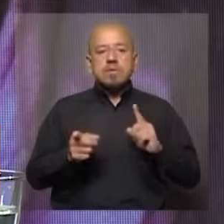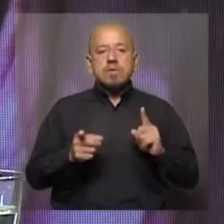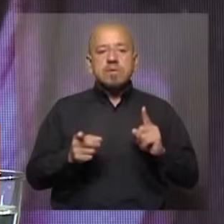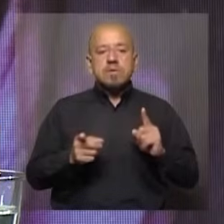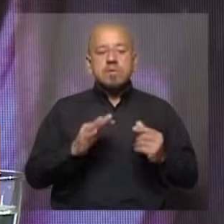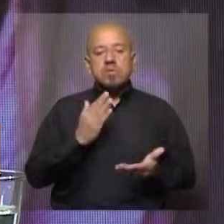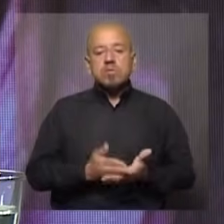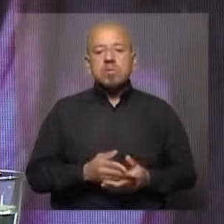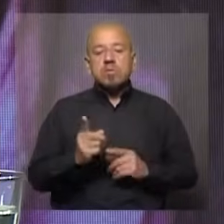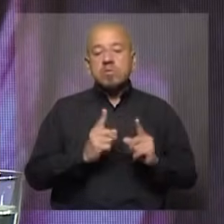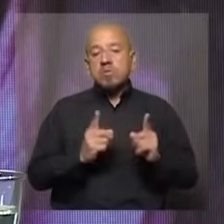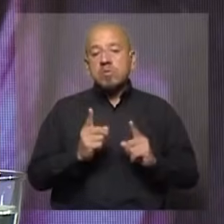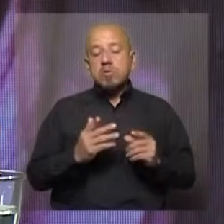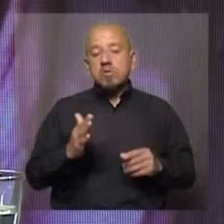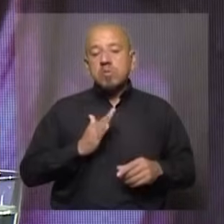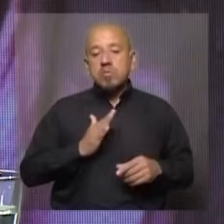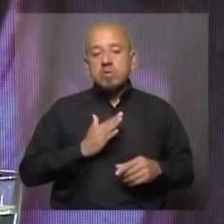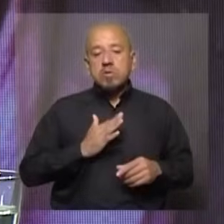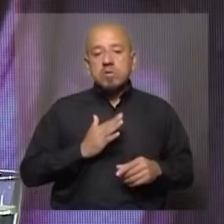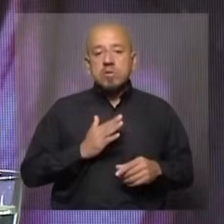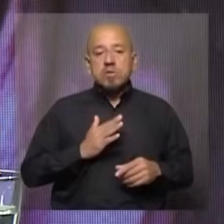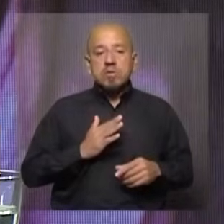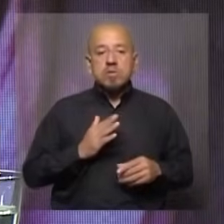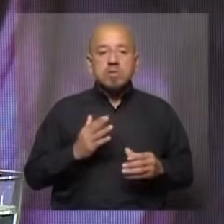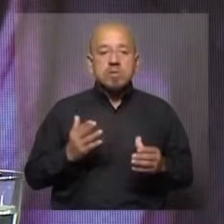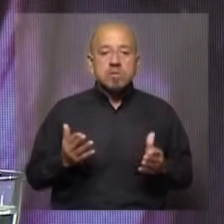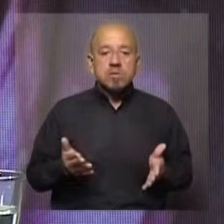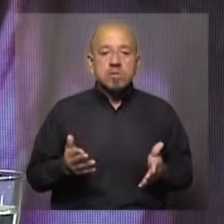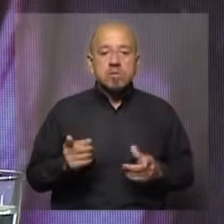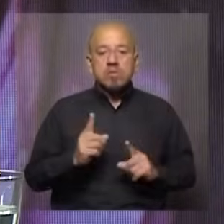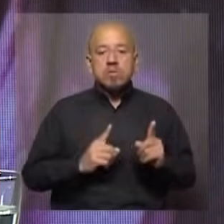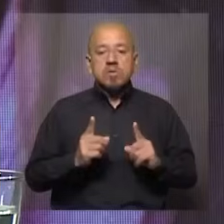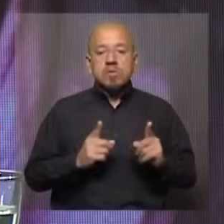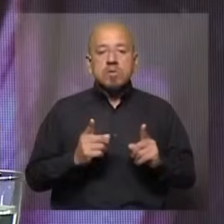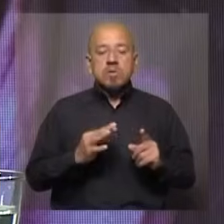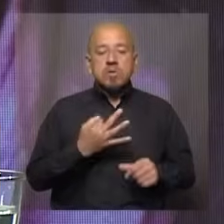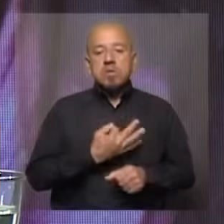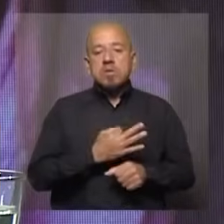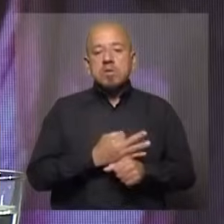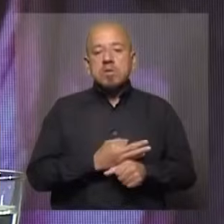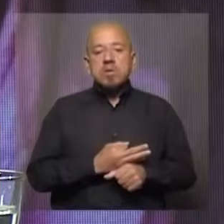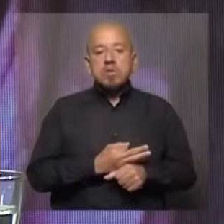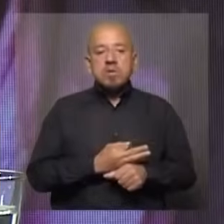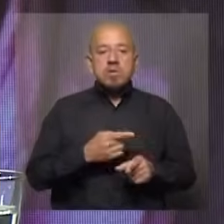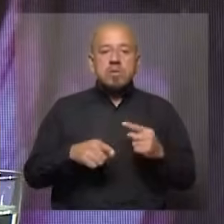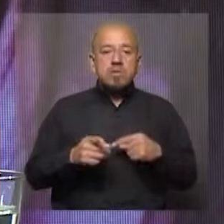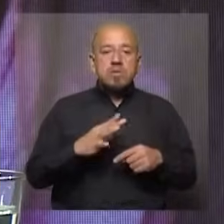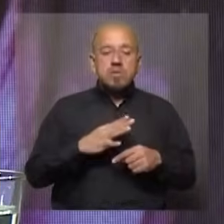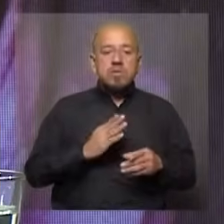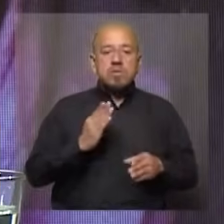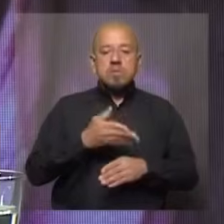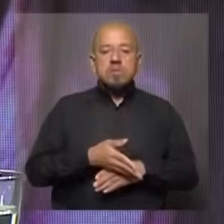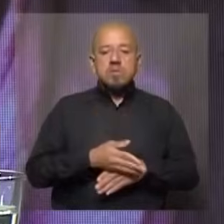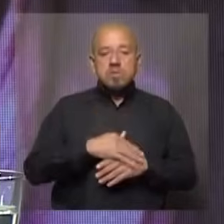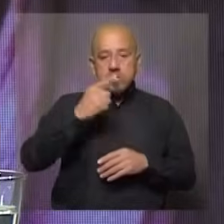últimas en acceder a la universidad, la universidad y la enseñanza mejoró. Cuando las mujeres acceden a